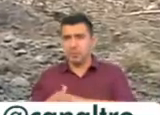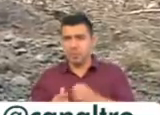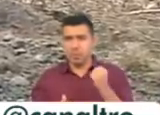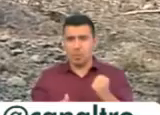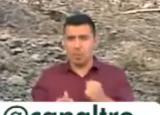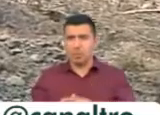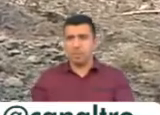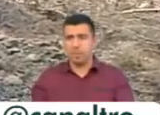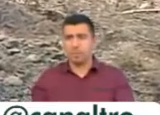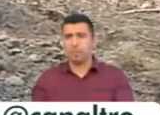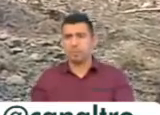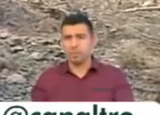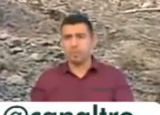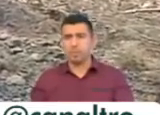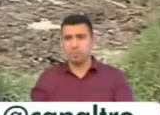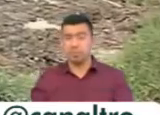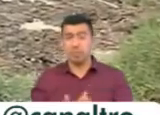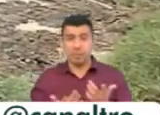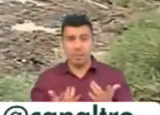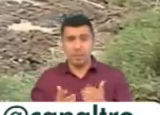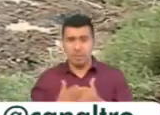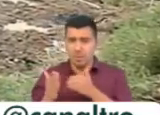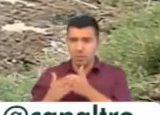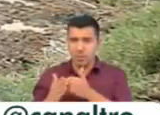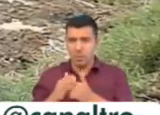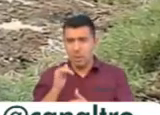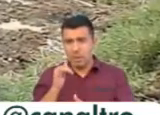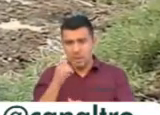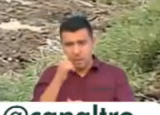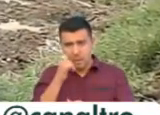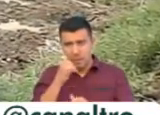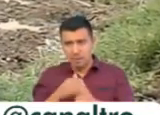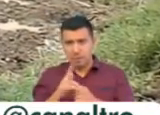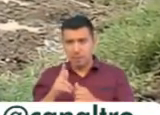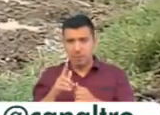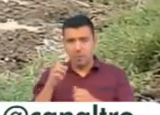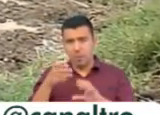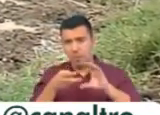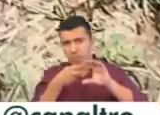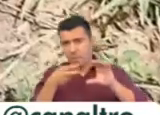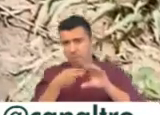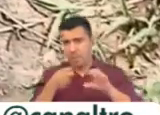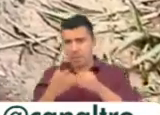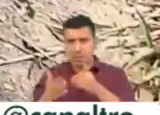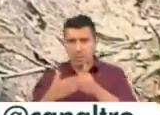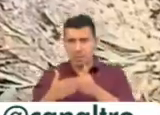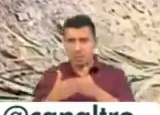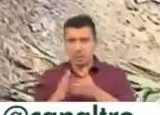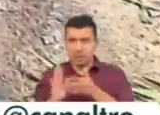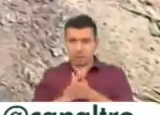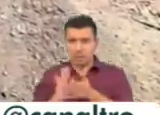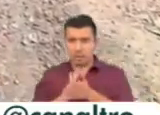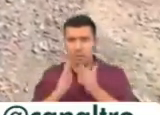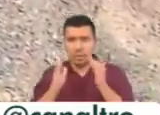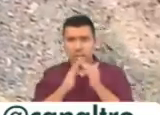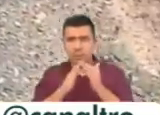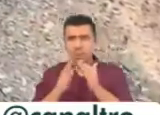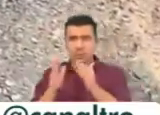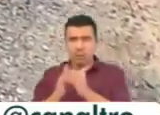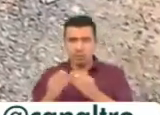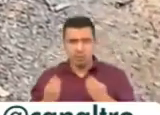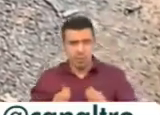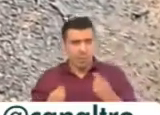se estará espera un informe de ingeominas para poder hacer la evacuación total de los sectores y viviendas en donde se presume